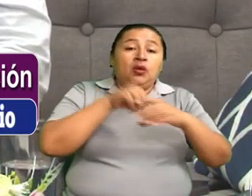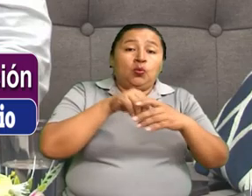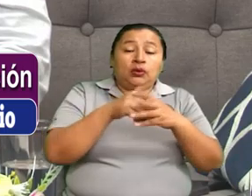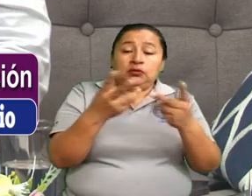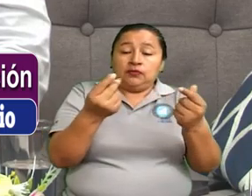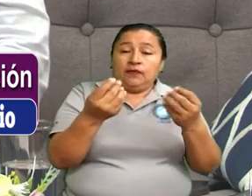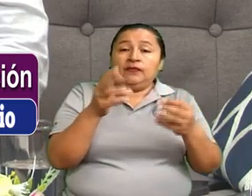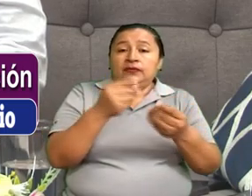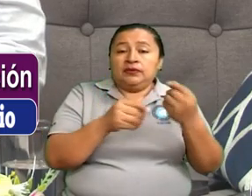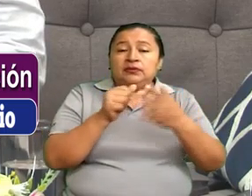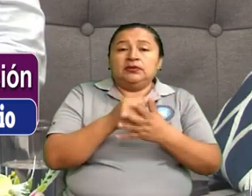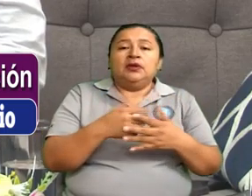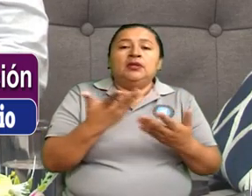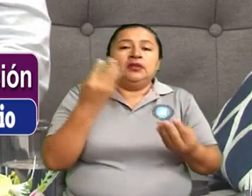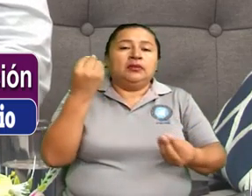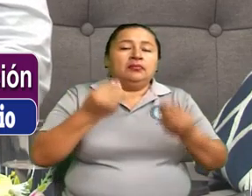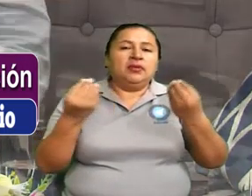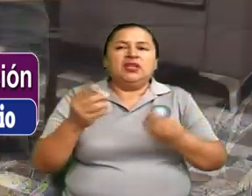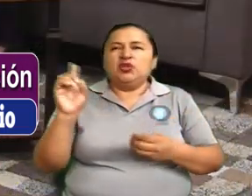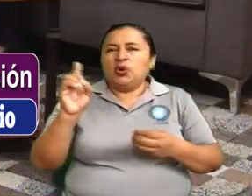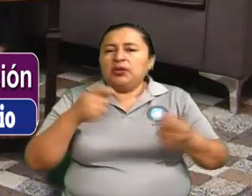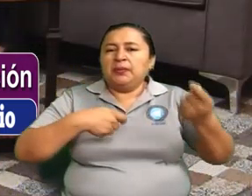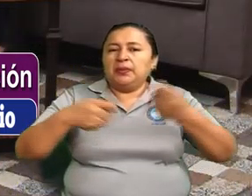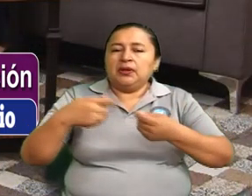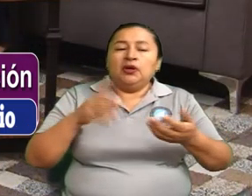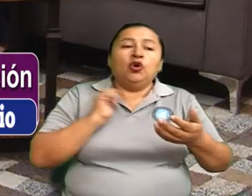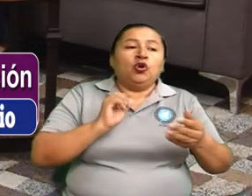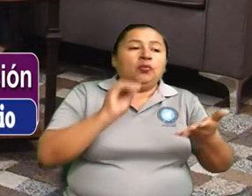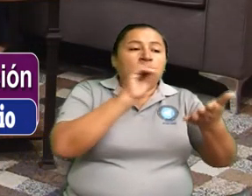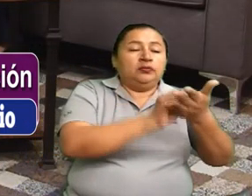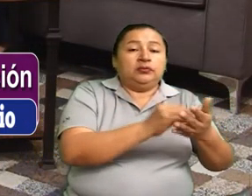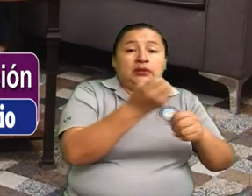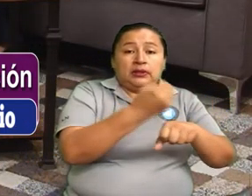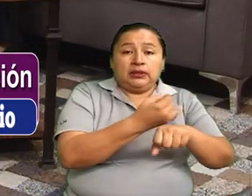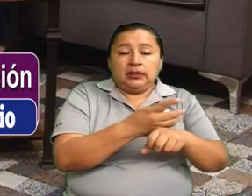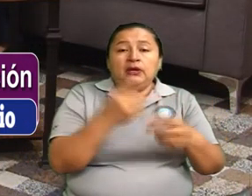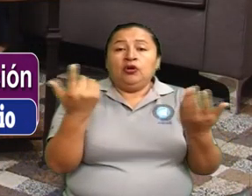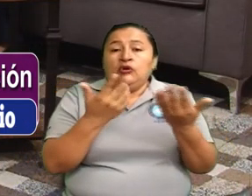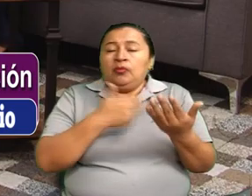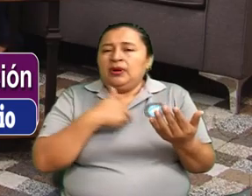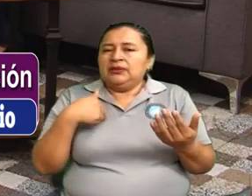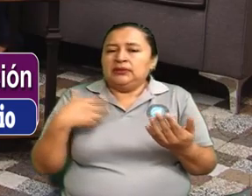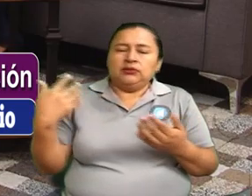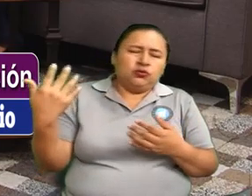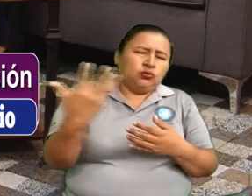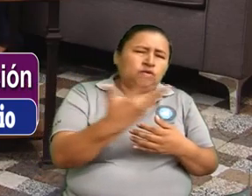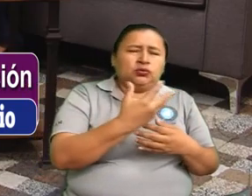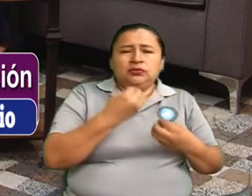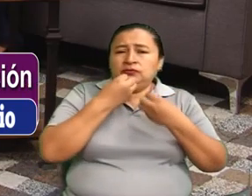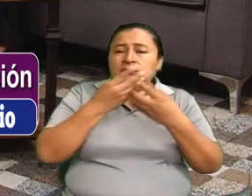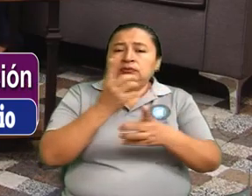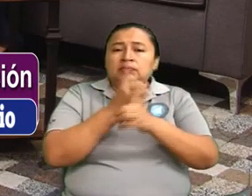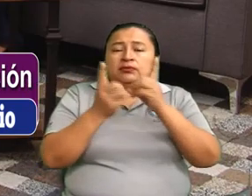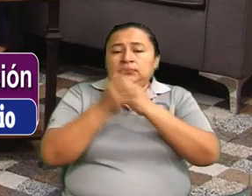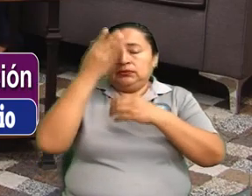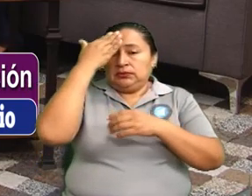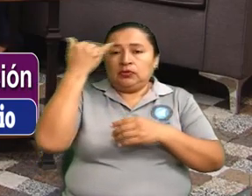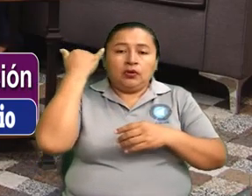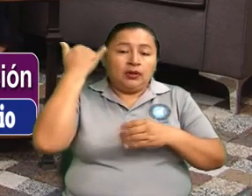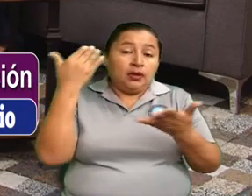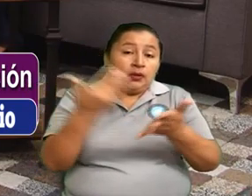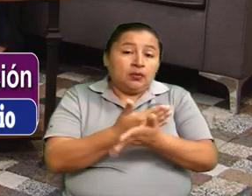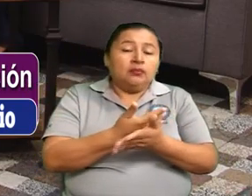financiera, entonces tendencias de mercado, cómo registrarte en la alcaldía, cómo registrarte en toda la información que tiene que saber un emprendedor.